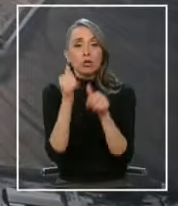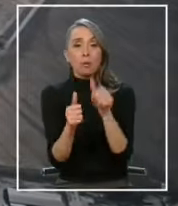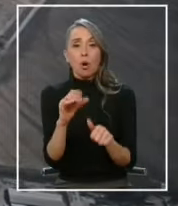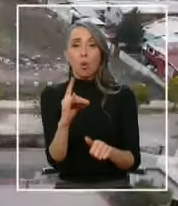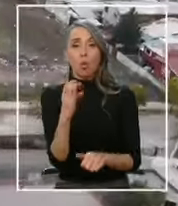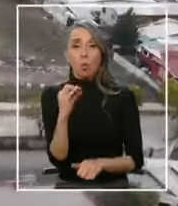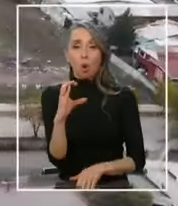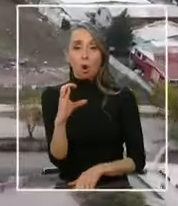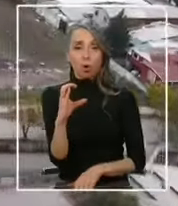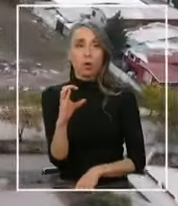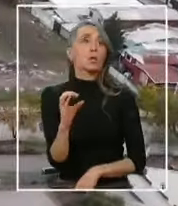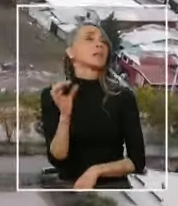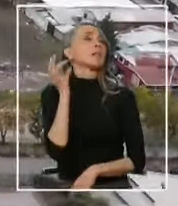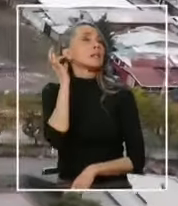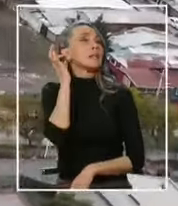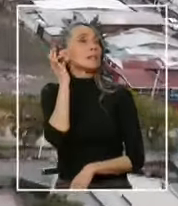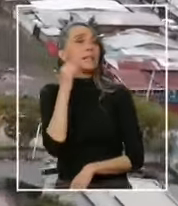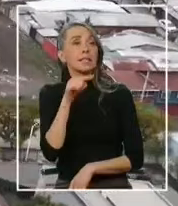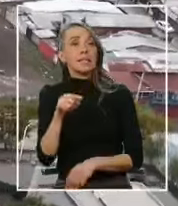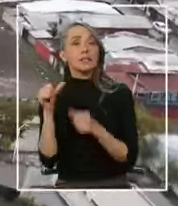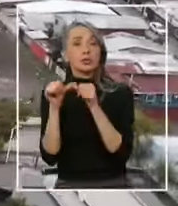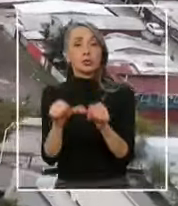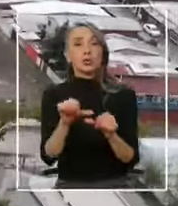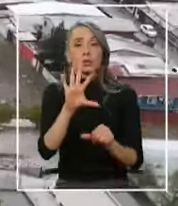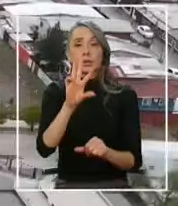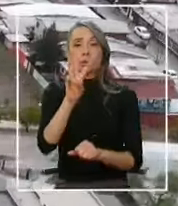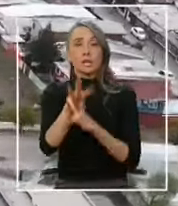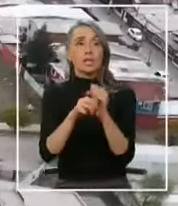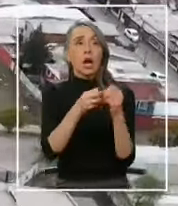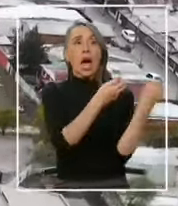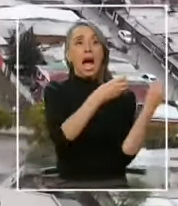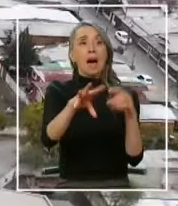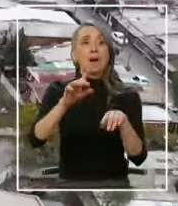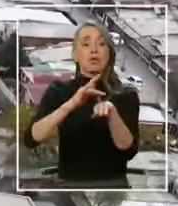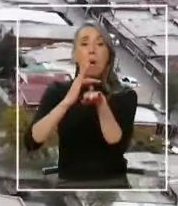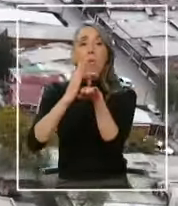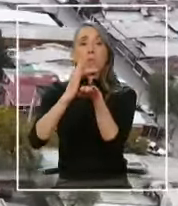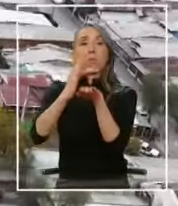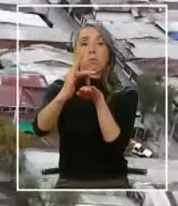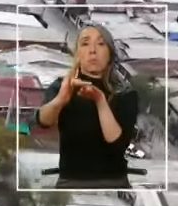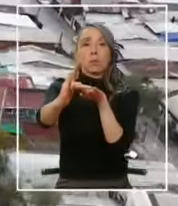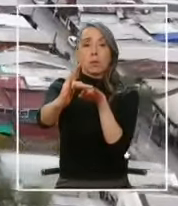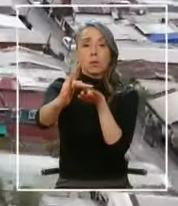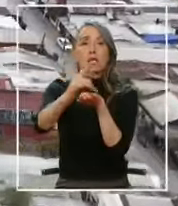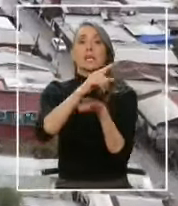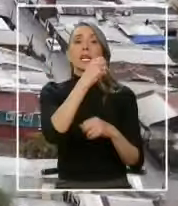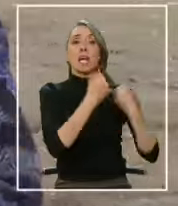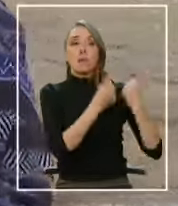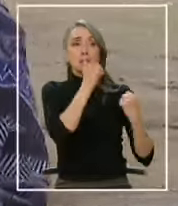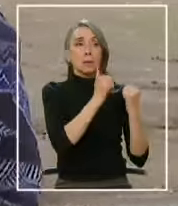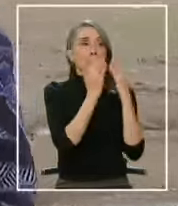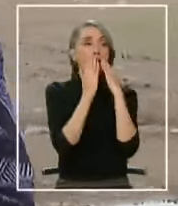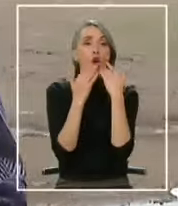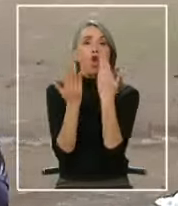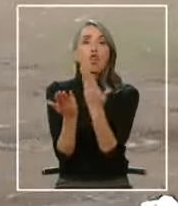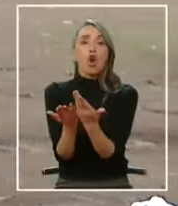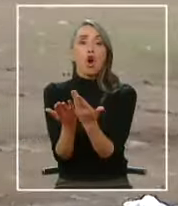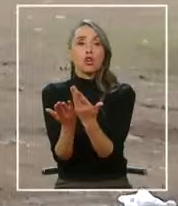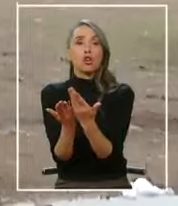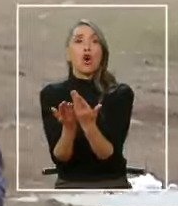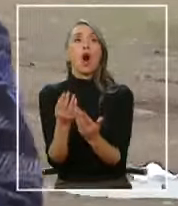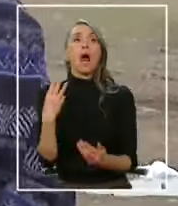Profesional Duoc. Esto lleva 53 años abandonado. El privado lo donó